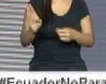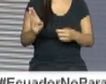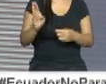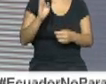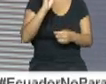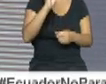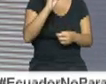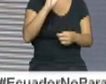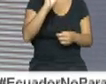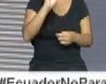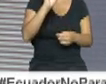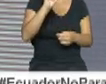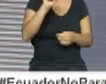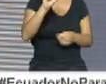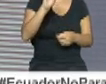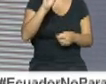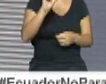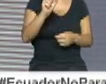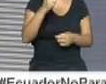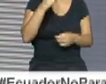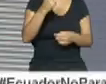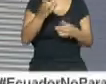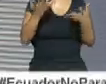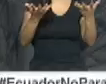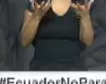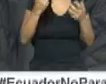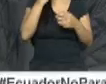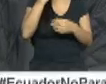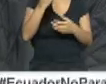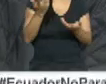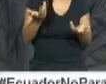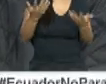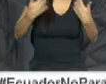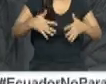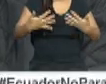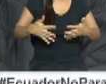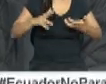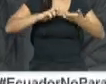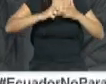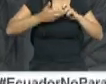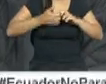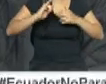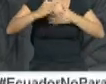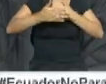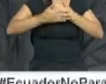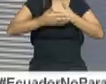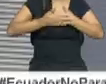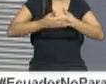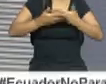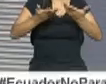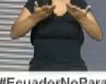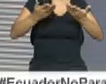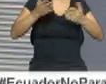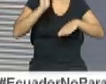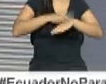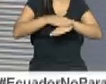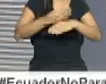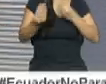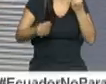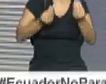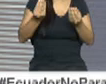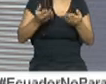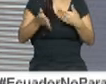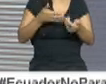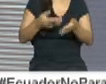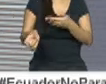Rousseff, no le encontraron ninguna falta grave a la presidenta de Brasil, sin embargo fue